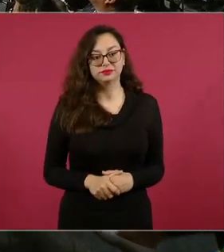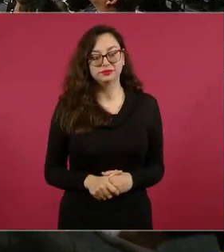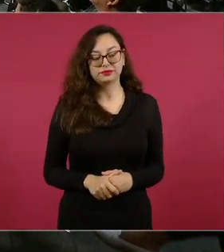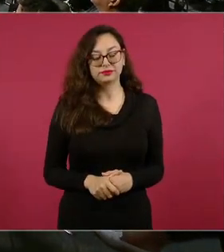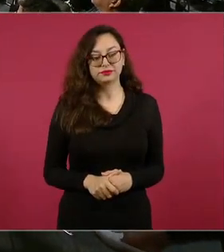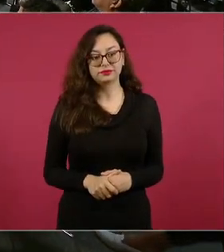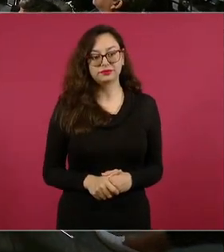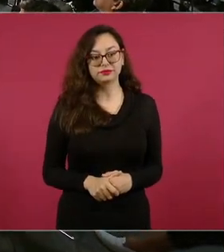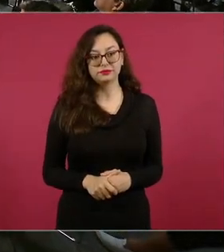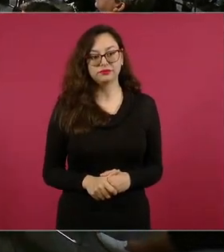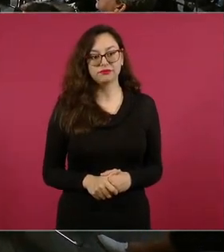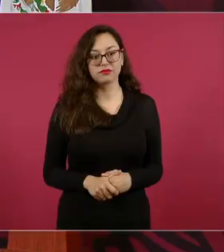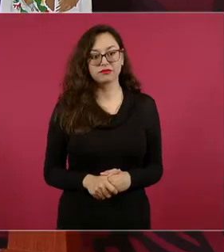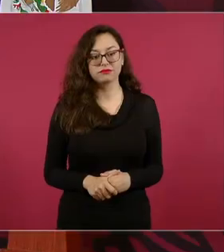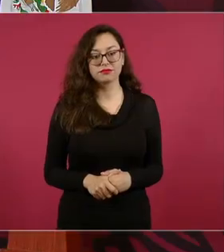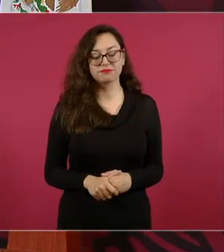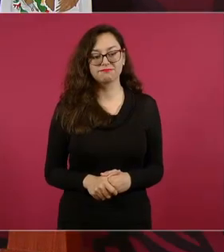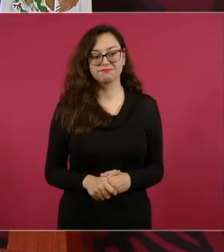Chontales.